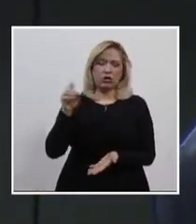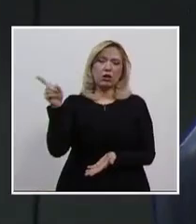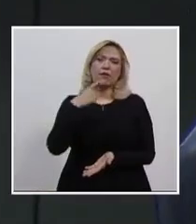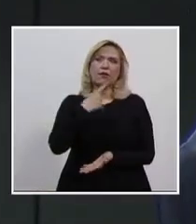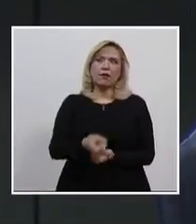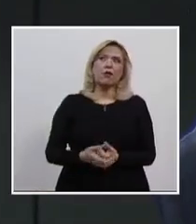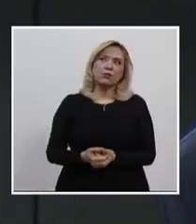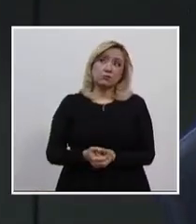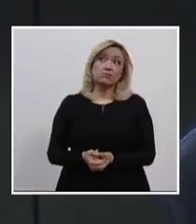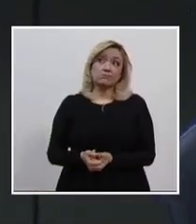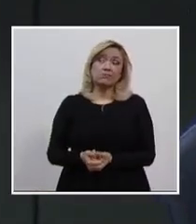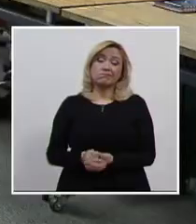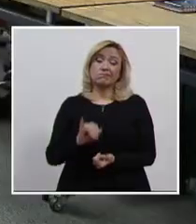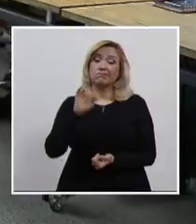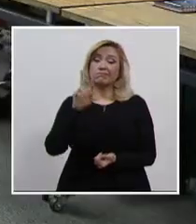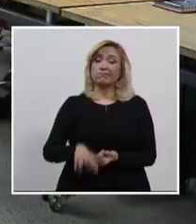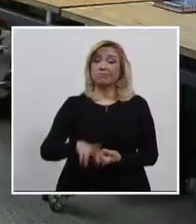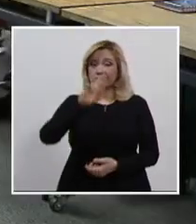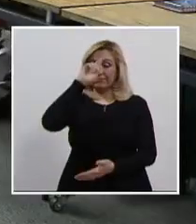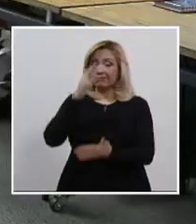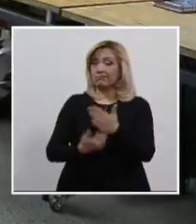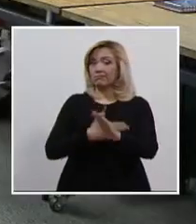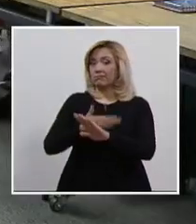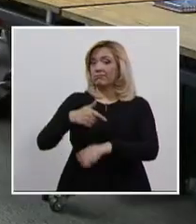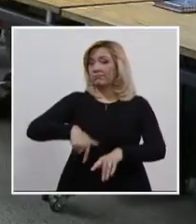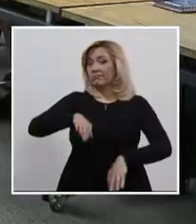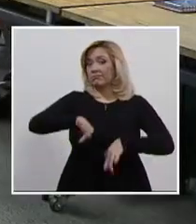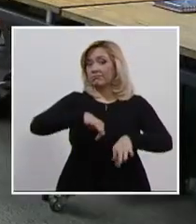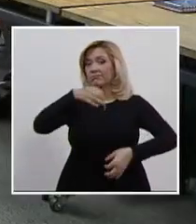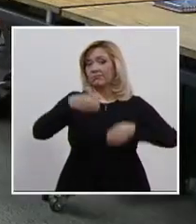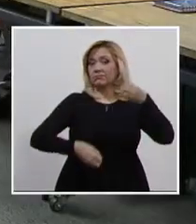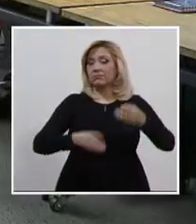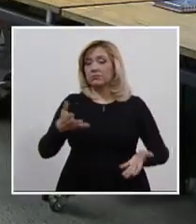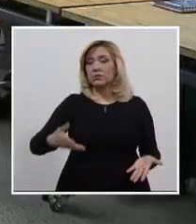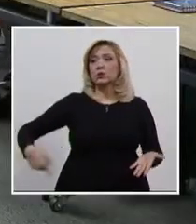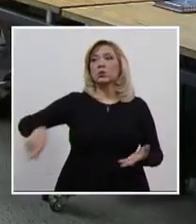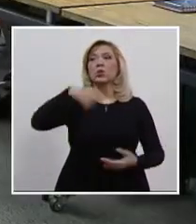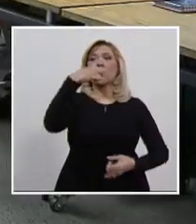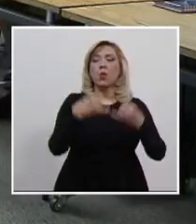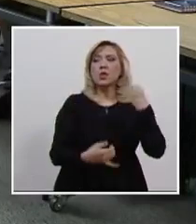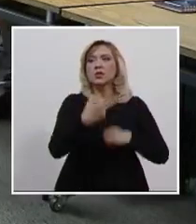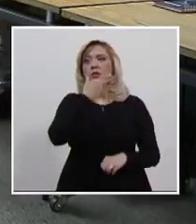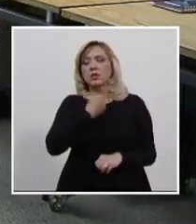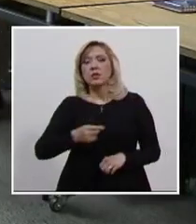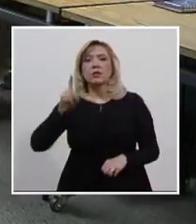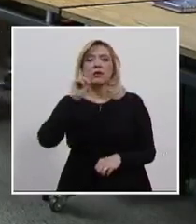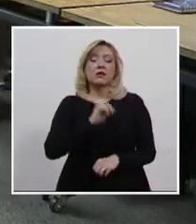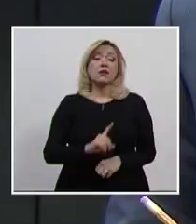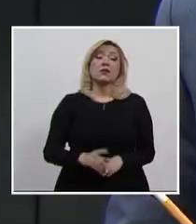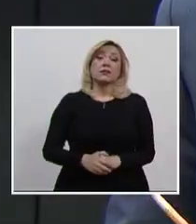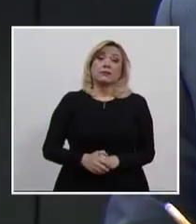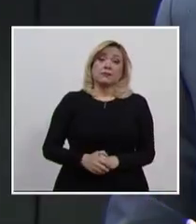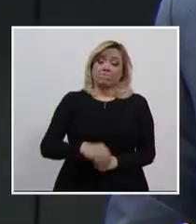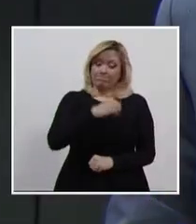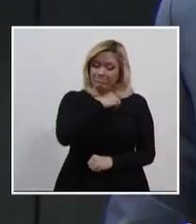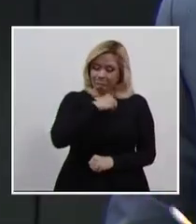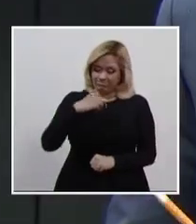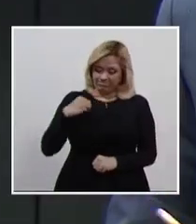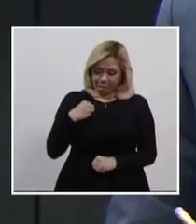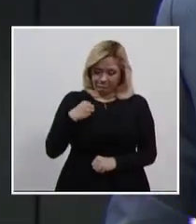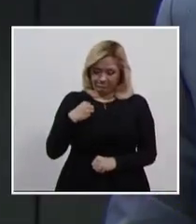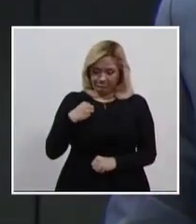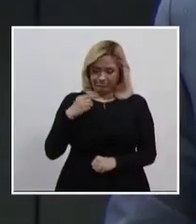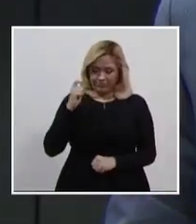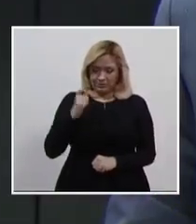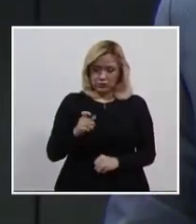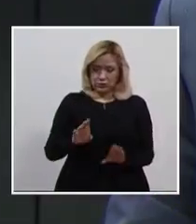que en contextos de atentados contra la función jurisdiccional, juzgadoras y juzgadores tienen un deber de